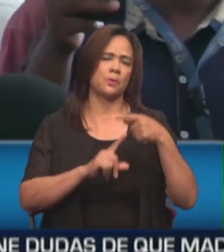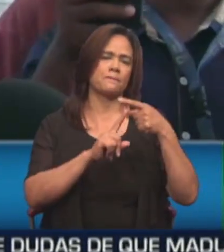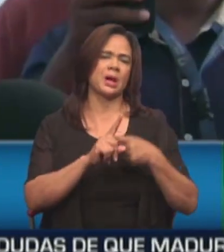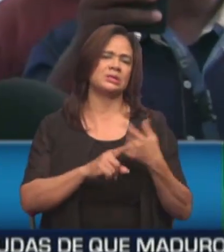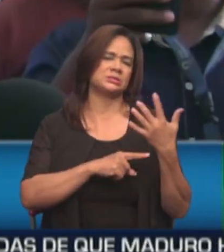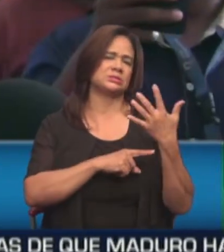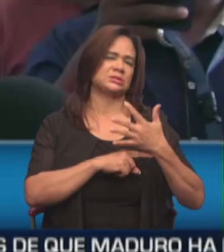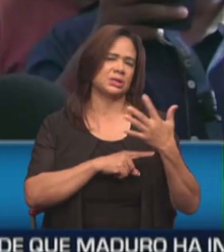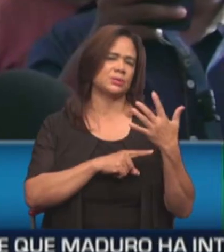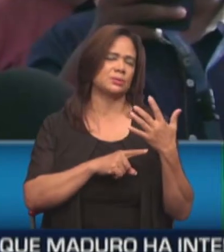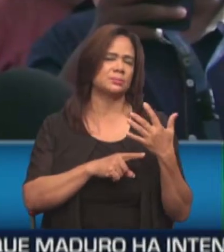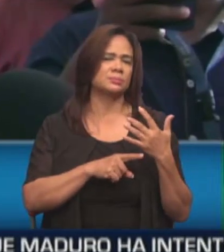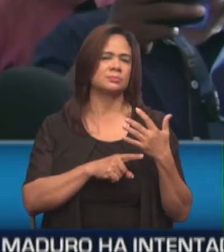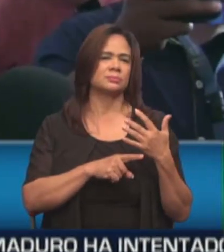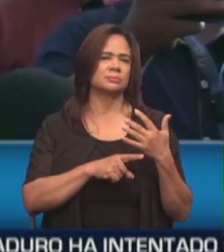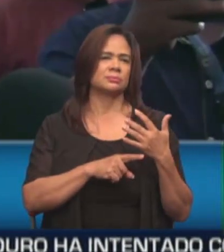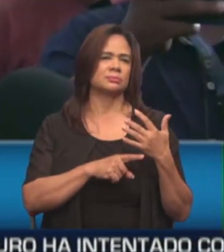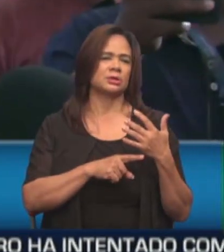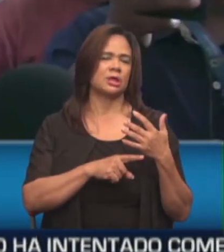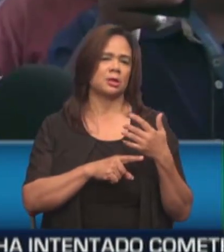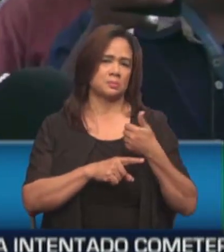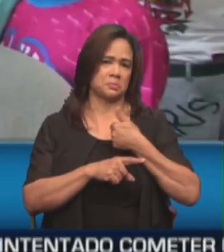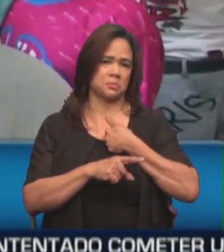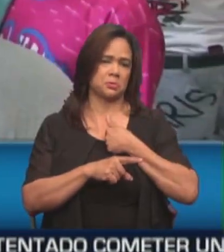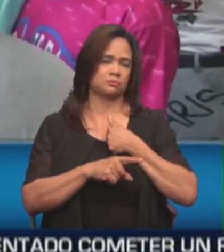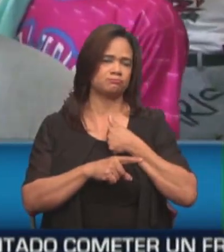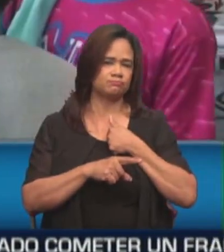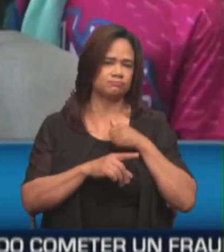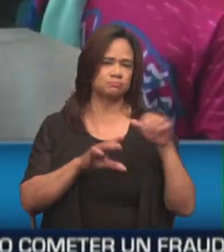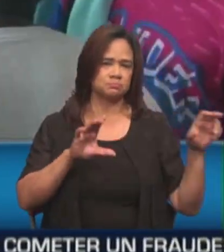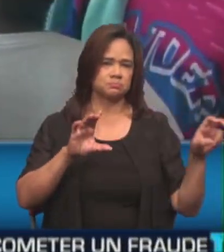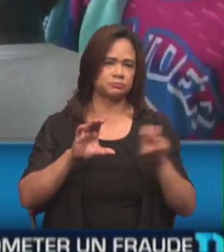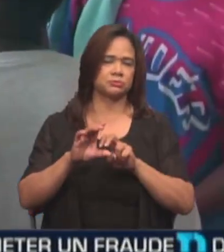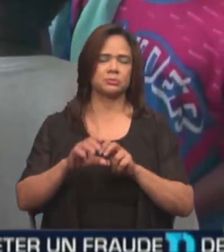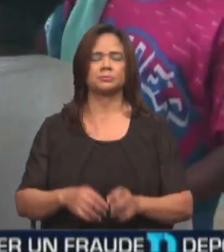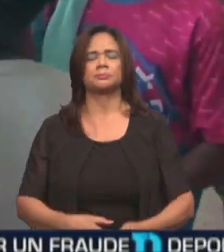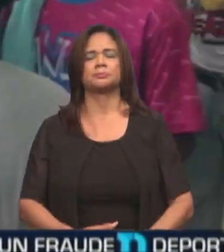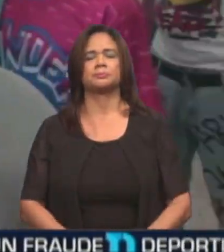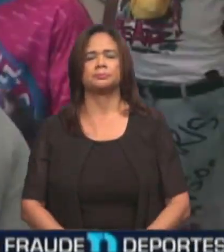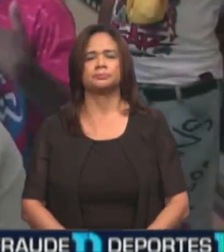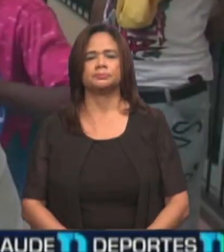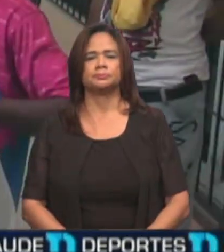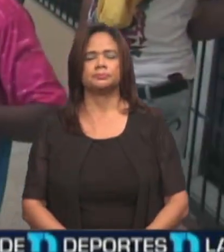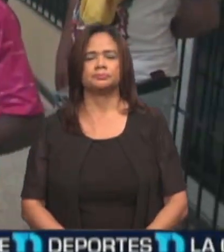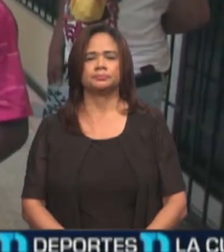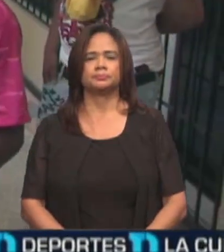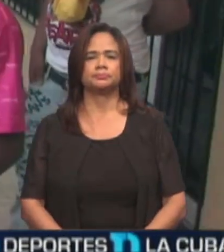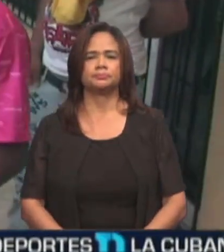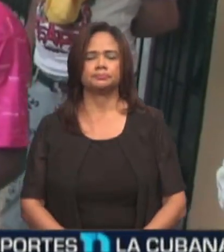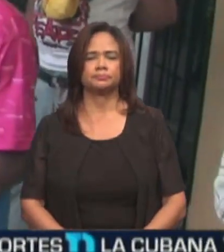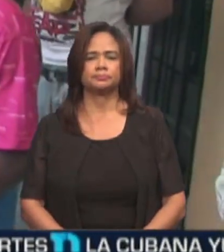5 días, hizo una transferencia. Desde Asua, para Telenoticias, Johansi Nova.